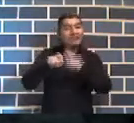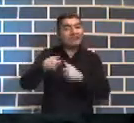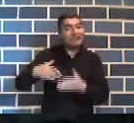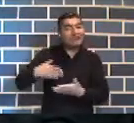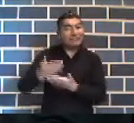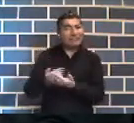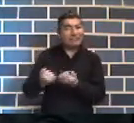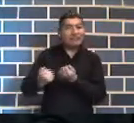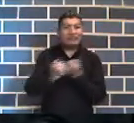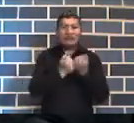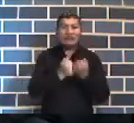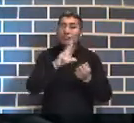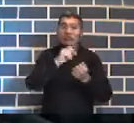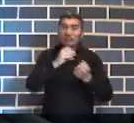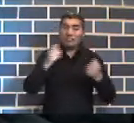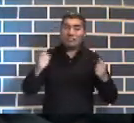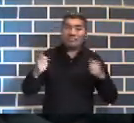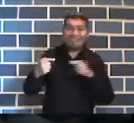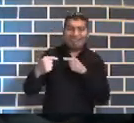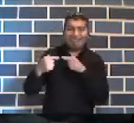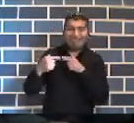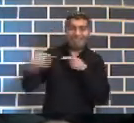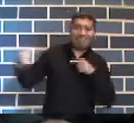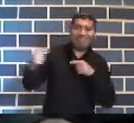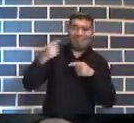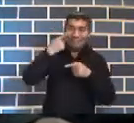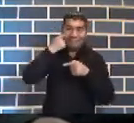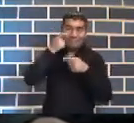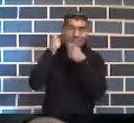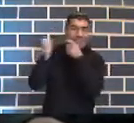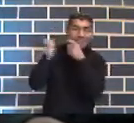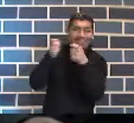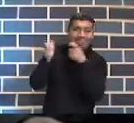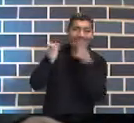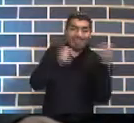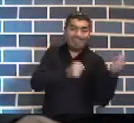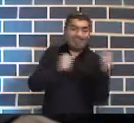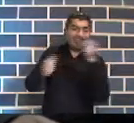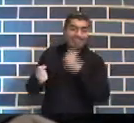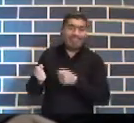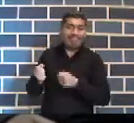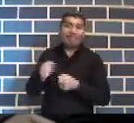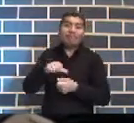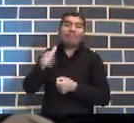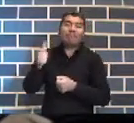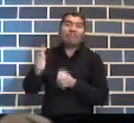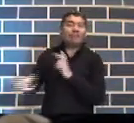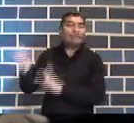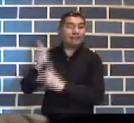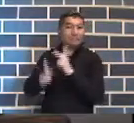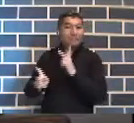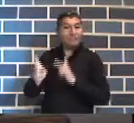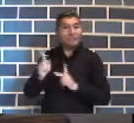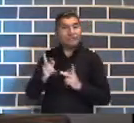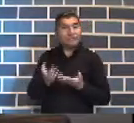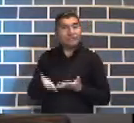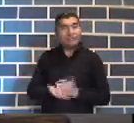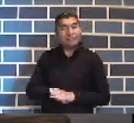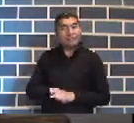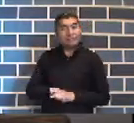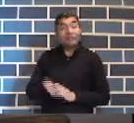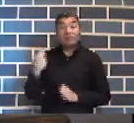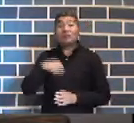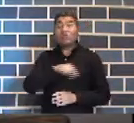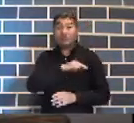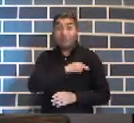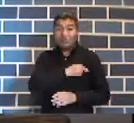no enemigo controlador y poderoso de los demás es amo